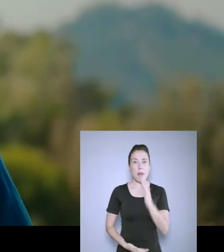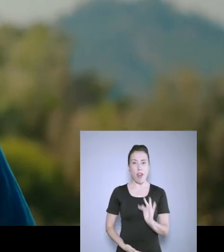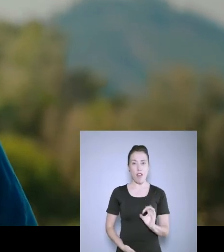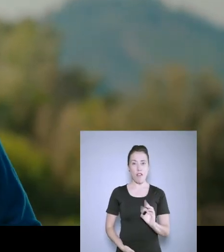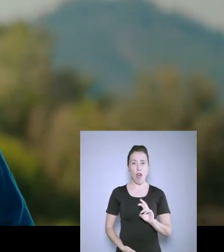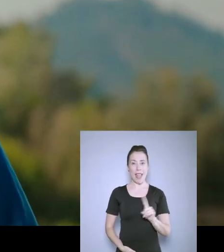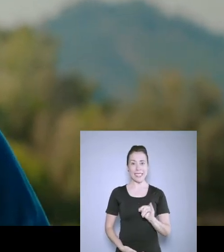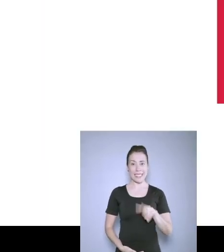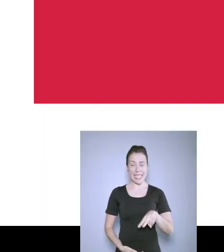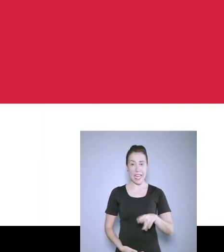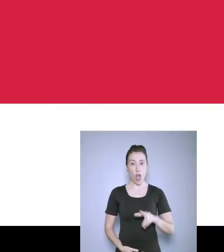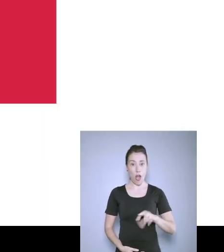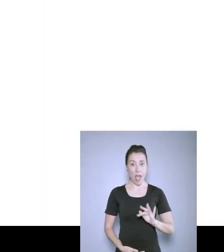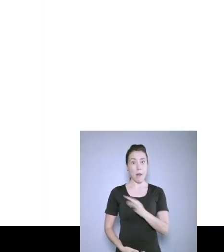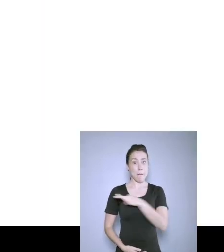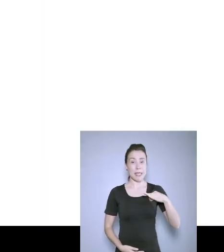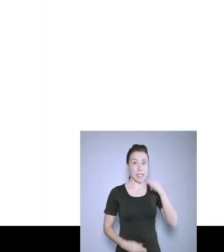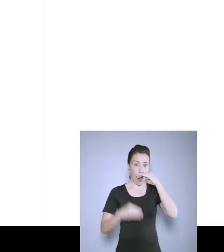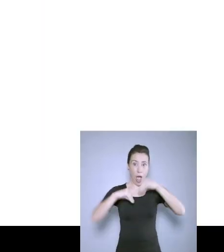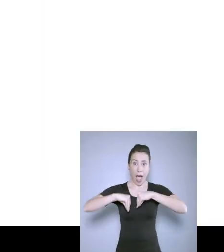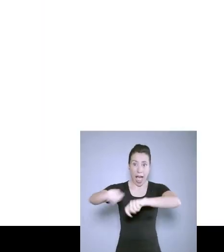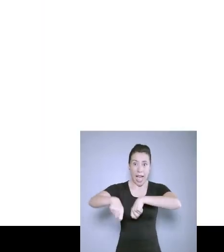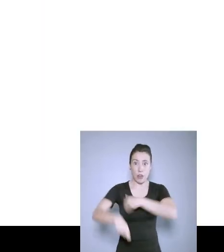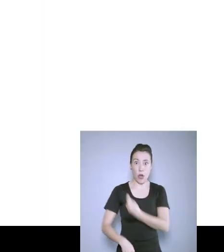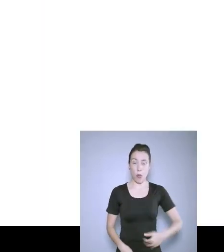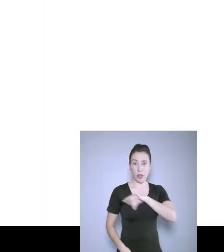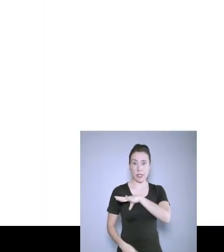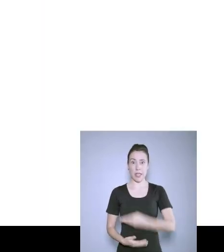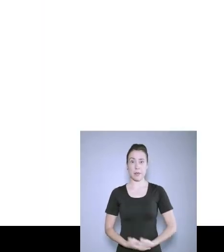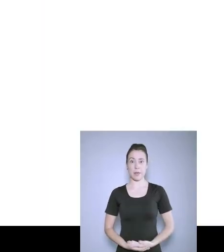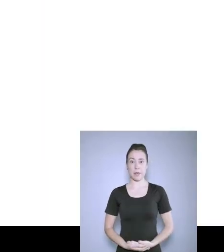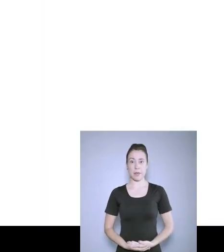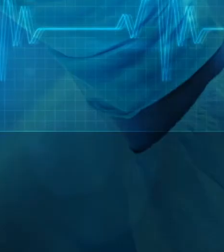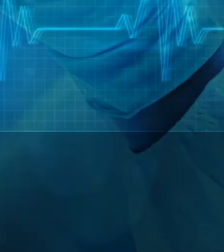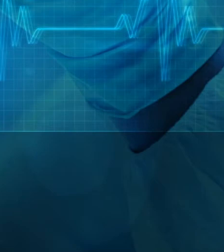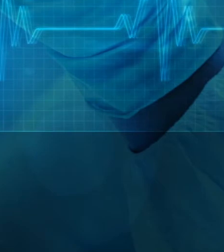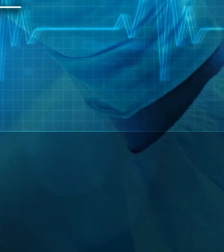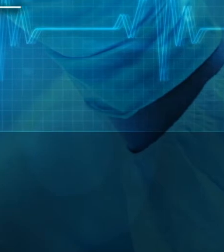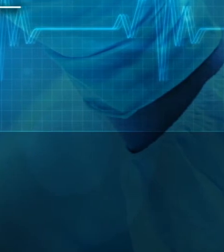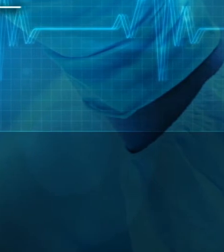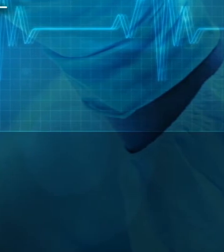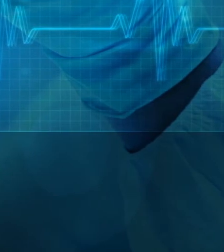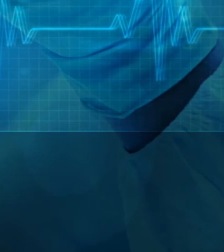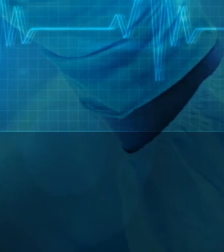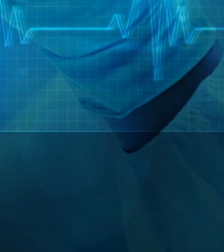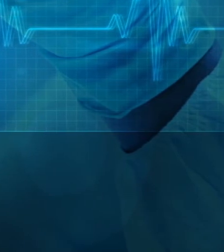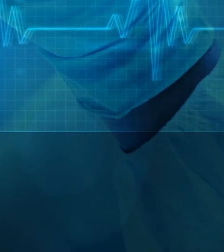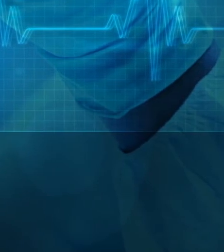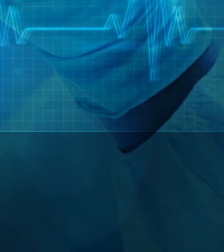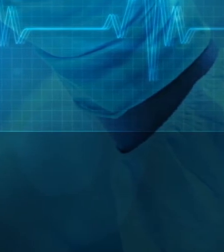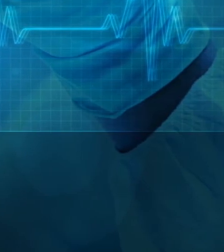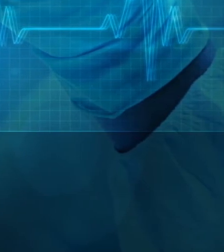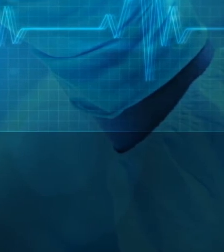Yo también soy forestín. CONAF, Ministerio de Agricultura, Gobierno de Chile.